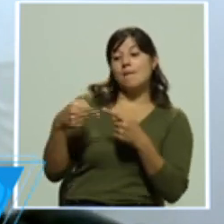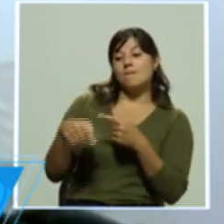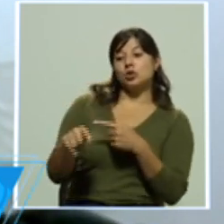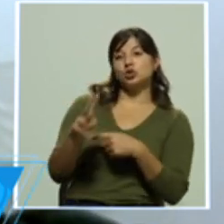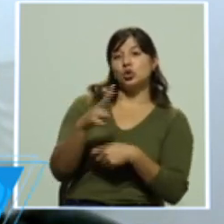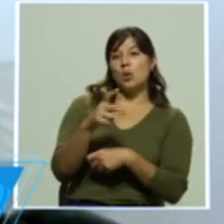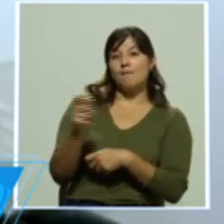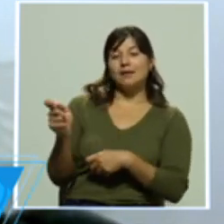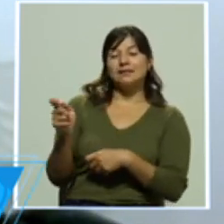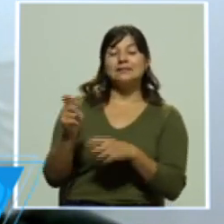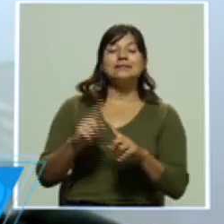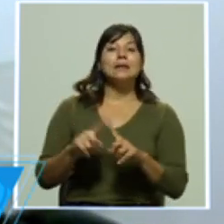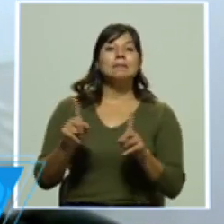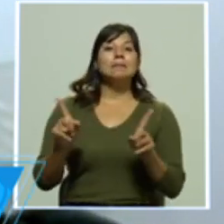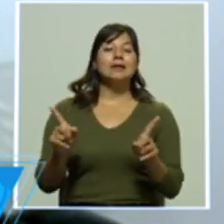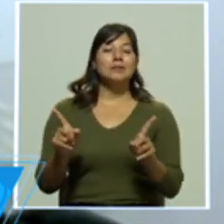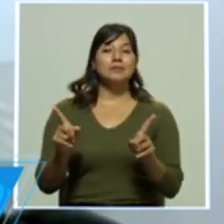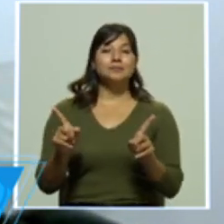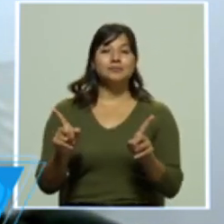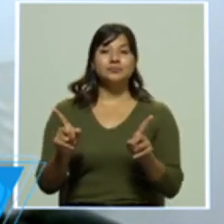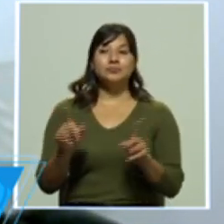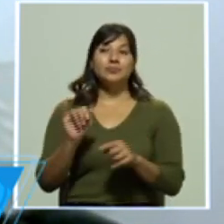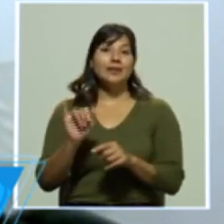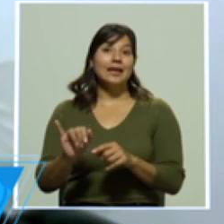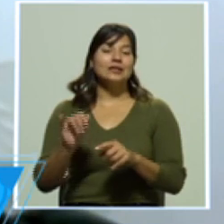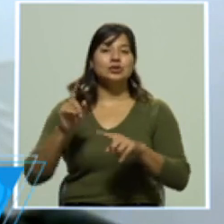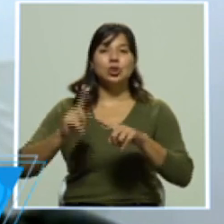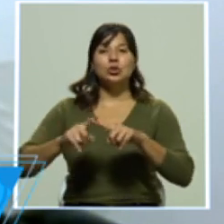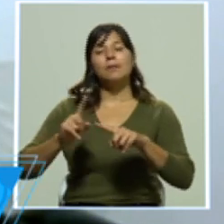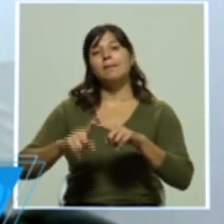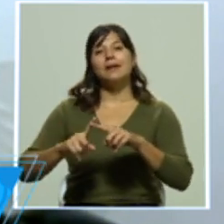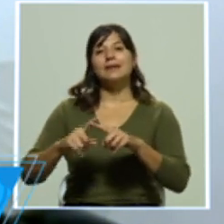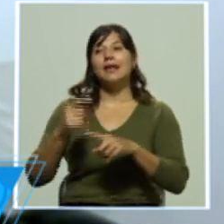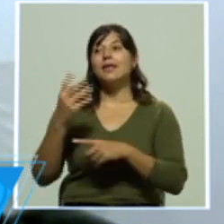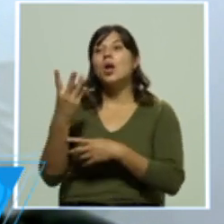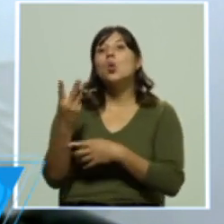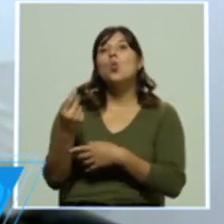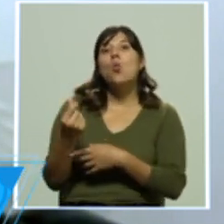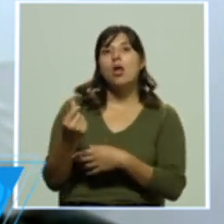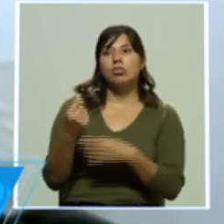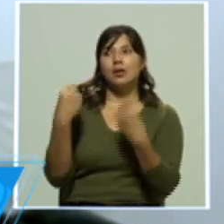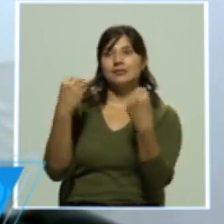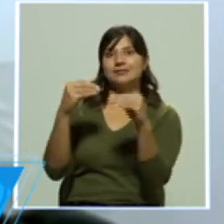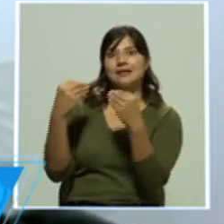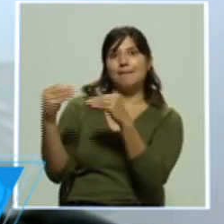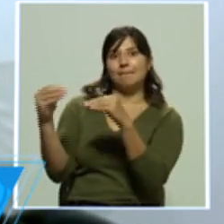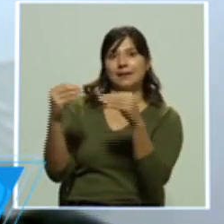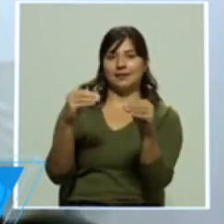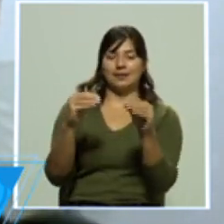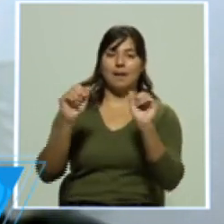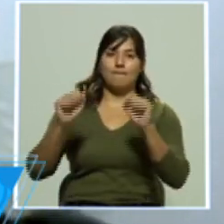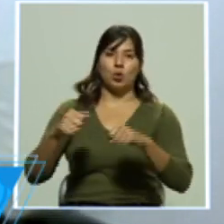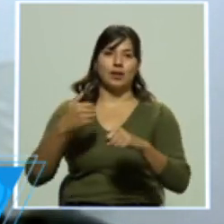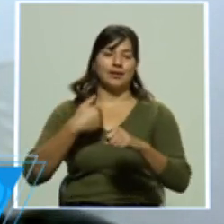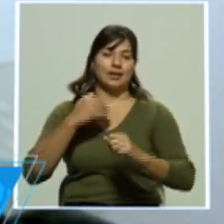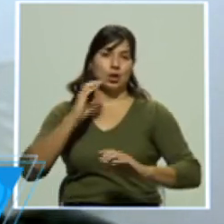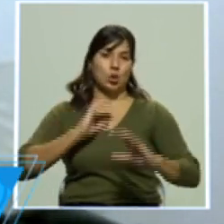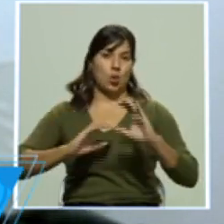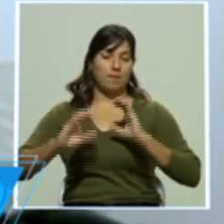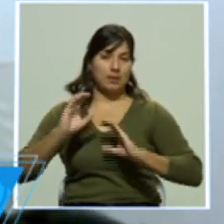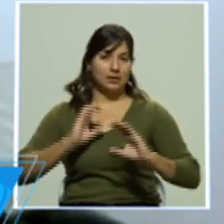Sin embargo, eso va a depender de la cantidad de afluencia que puedan recibir los comercios en las próximas